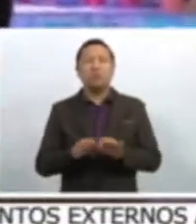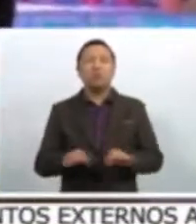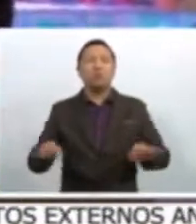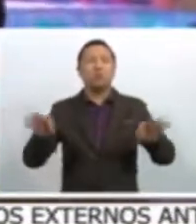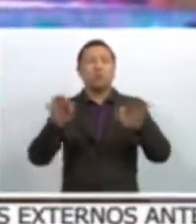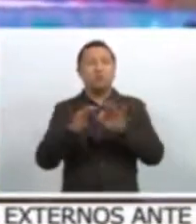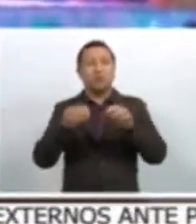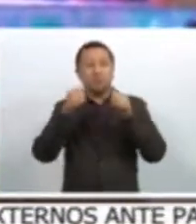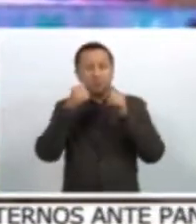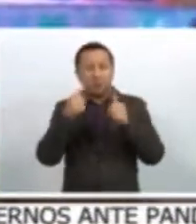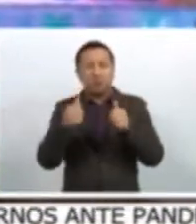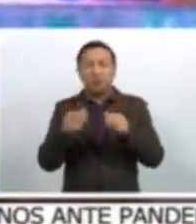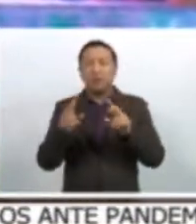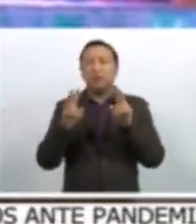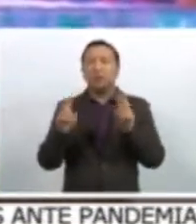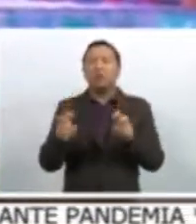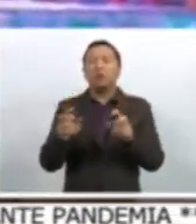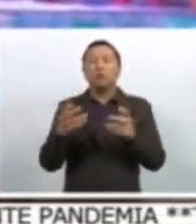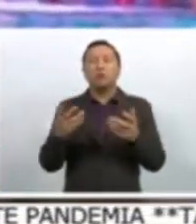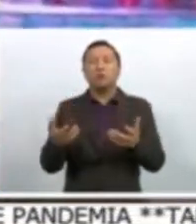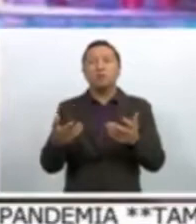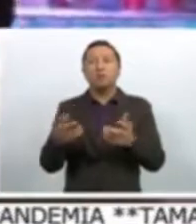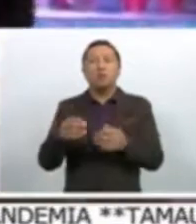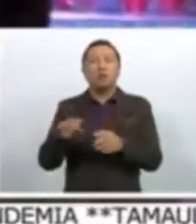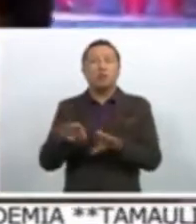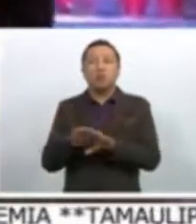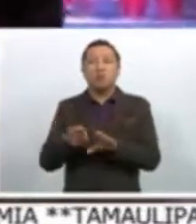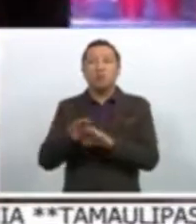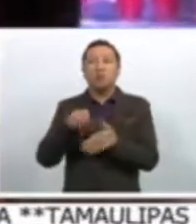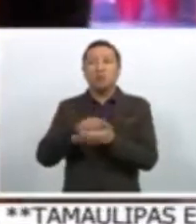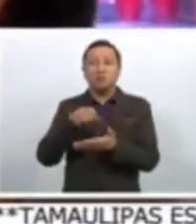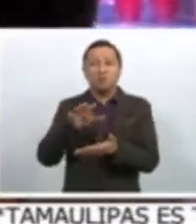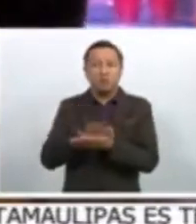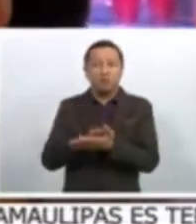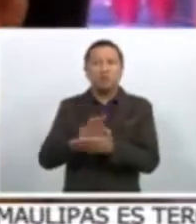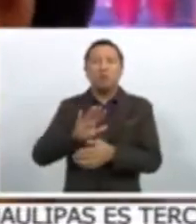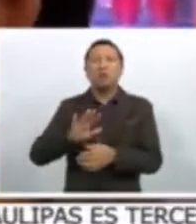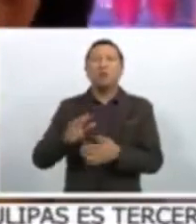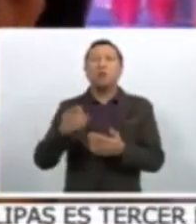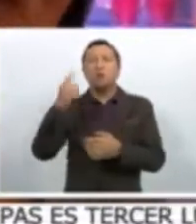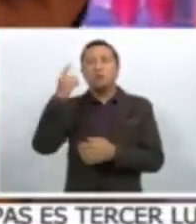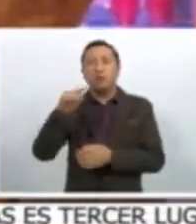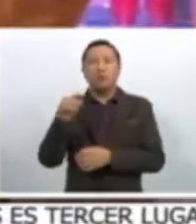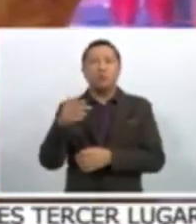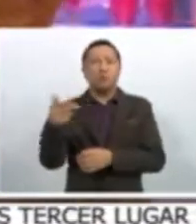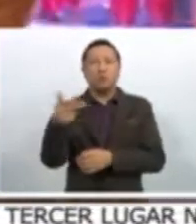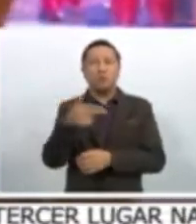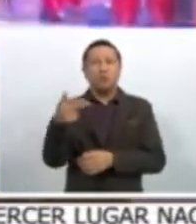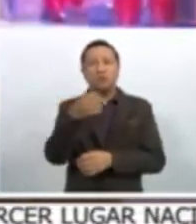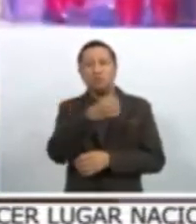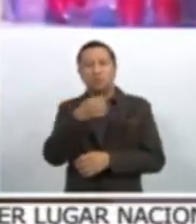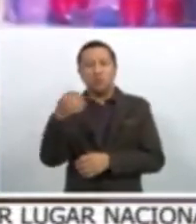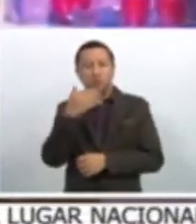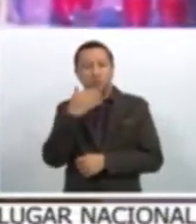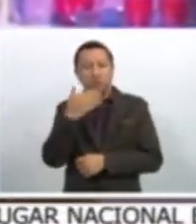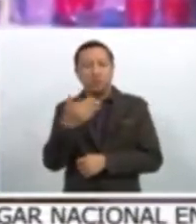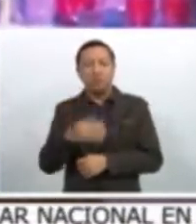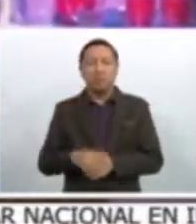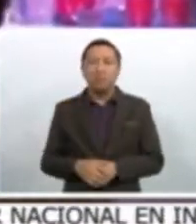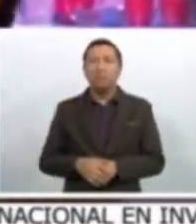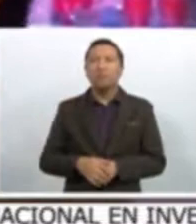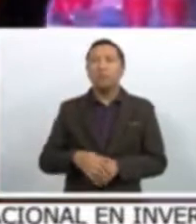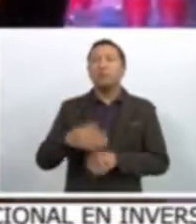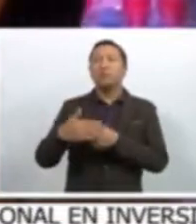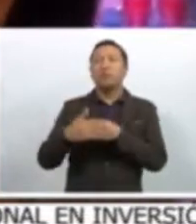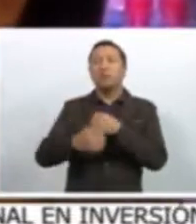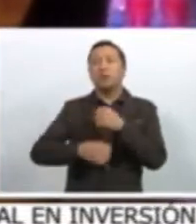optimismo bastante alto en que este cierre de año de 2020 será muy bueno para Tulum, Yo creo que las condiciones que se han